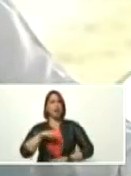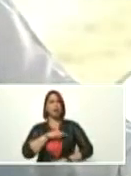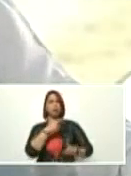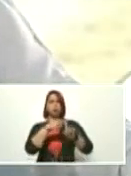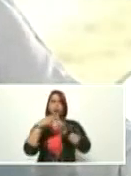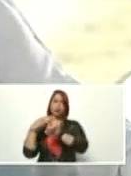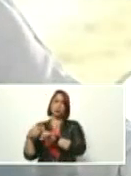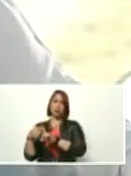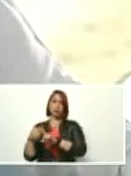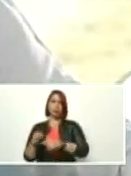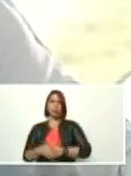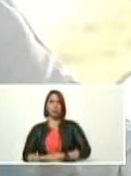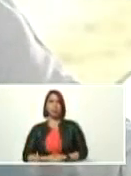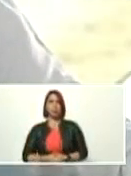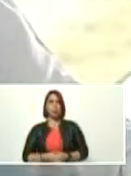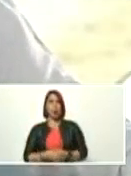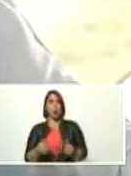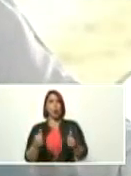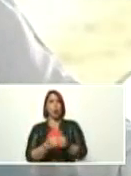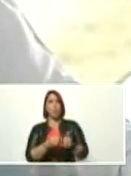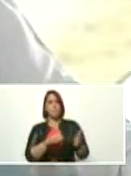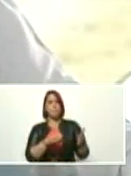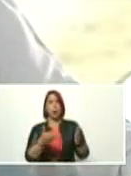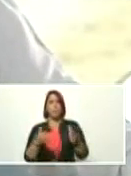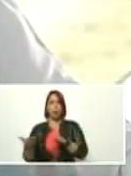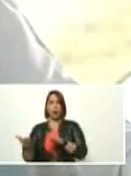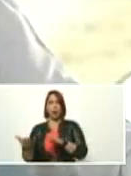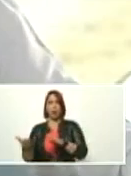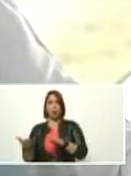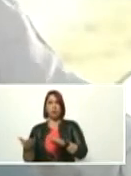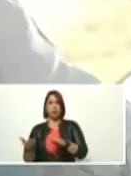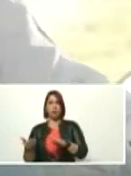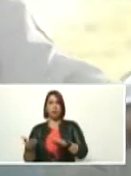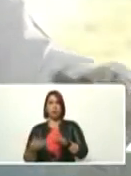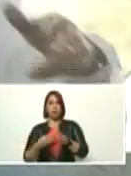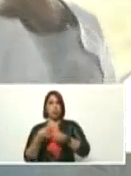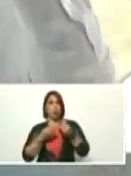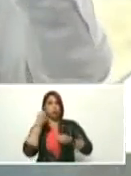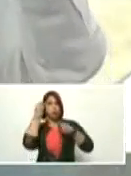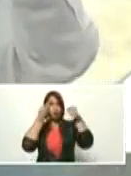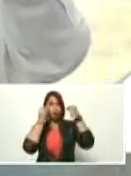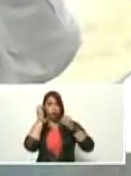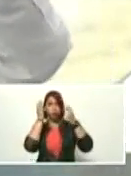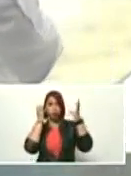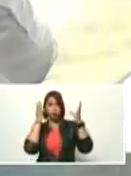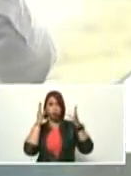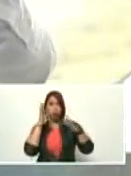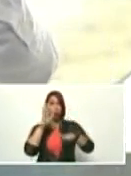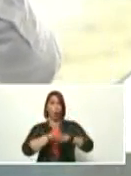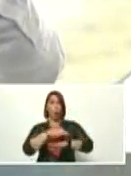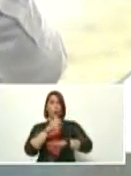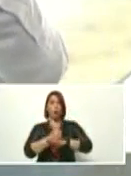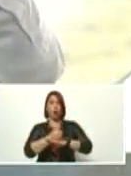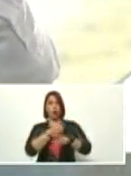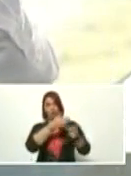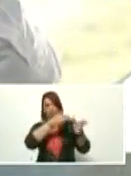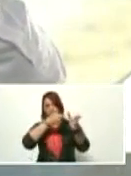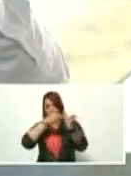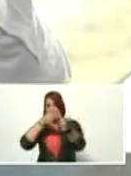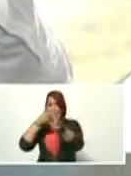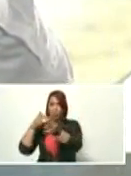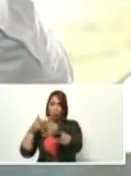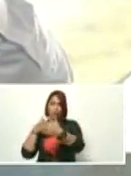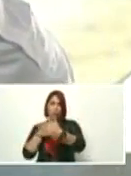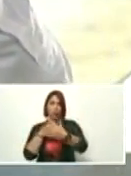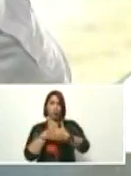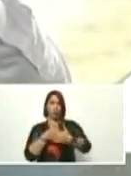positivo con los asesinatos perpetrados por los francotiradores